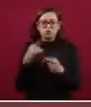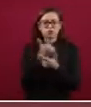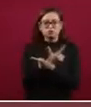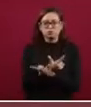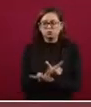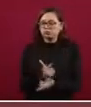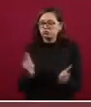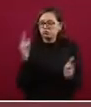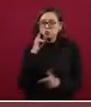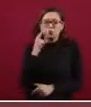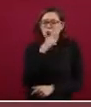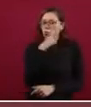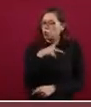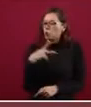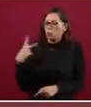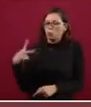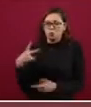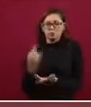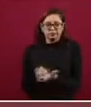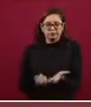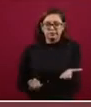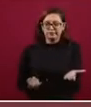que decidan.